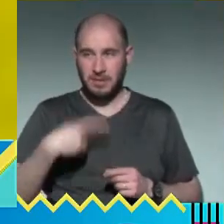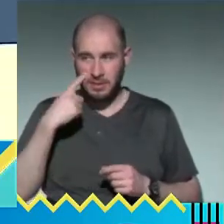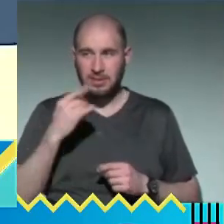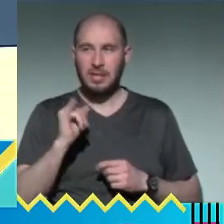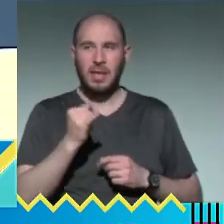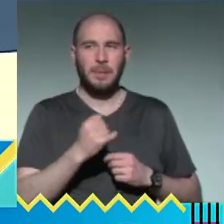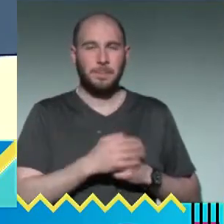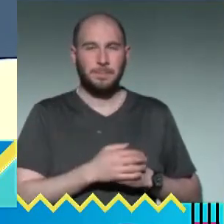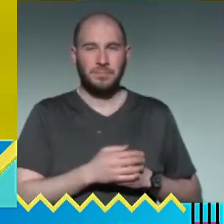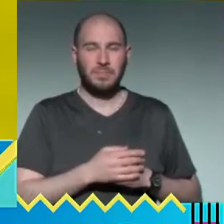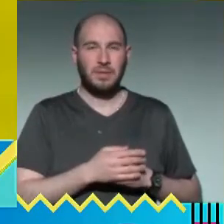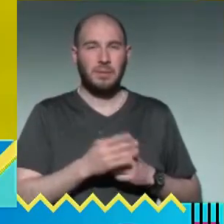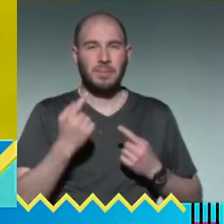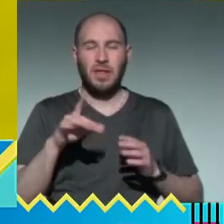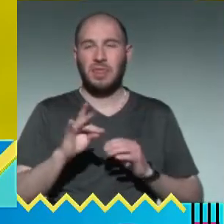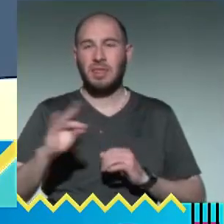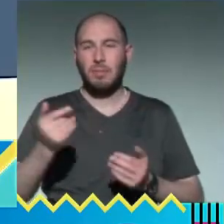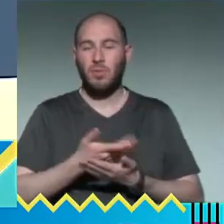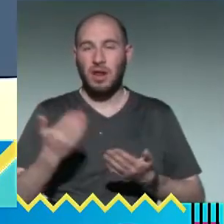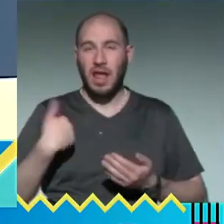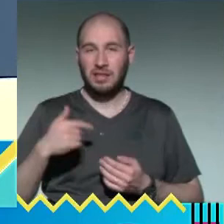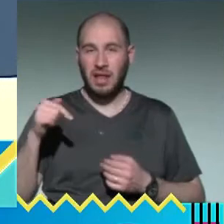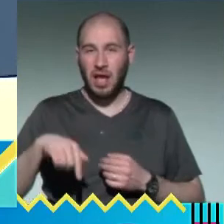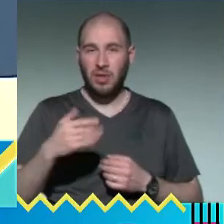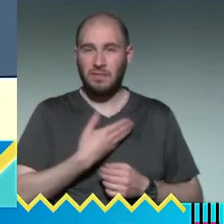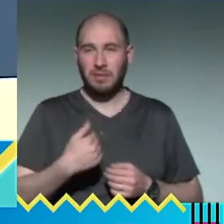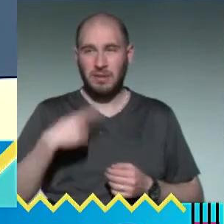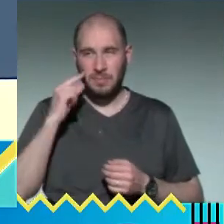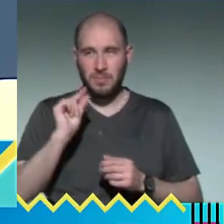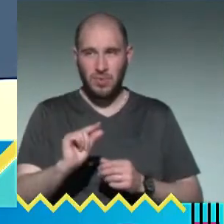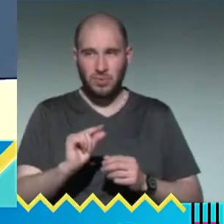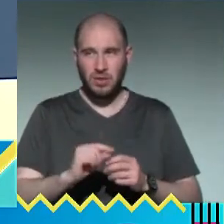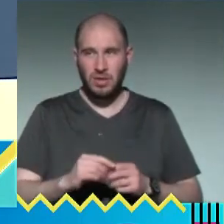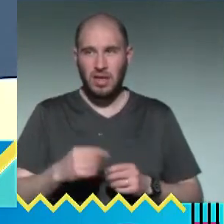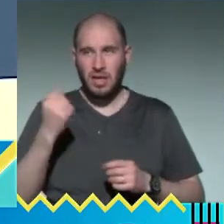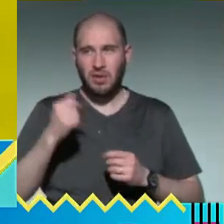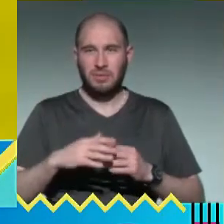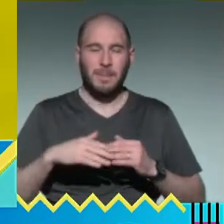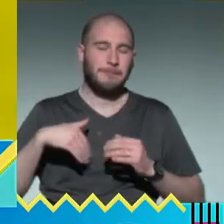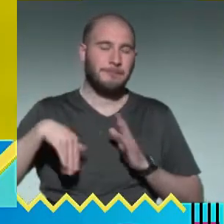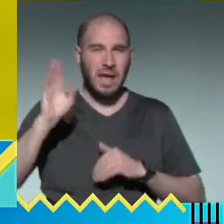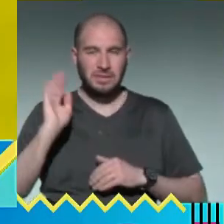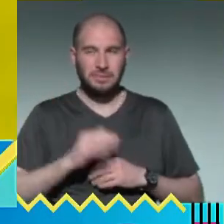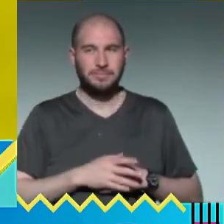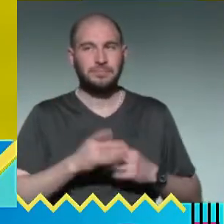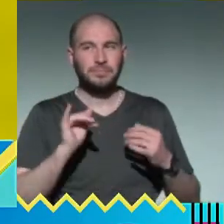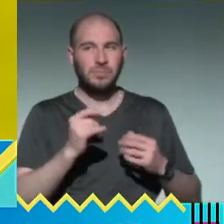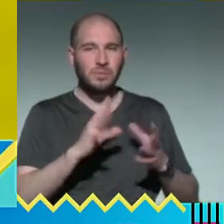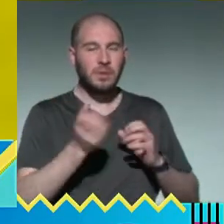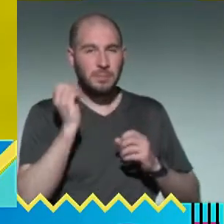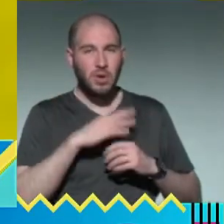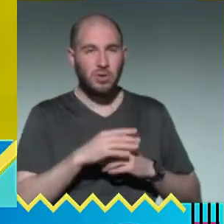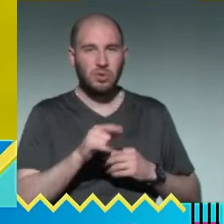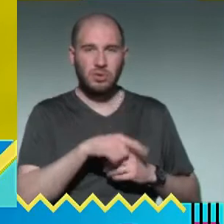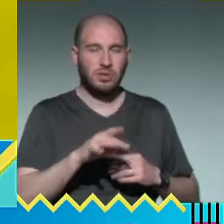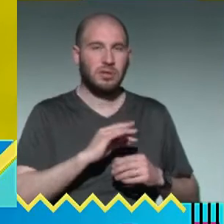supuesto. No, pero es que, bueno, la deuda pública argentina en este momento, el fondo es así de chiquito. Los no, bonistas no, están está prestados bien, al 7, está 8 bien. igual. Es que lo ideal es que no